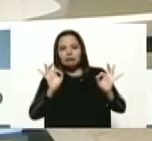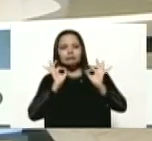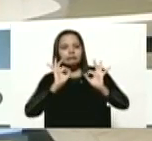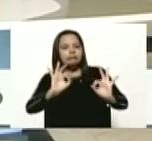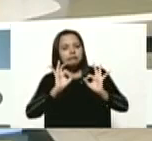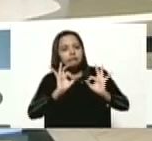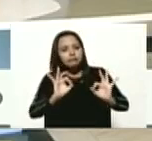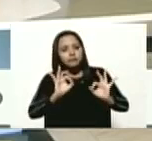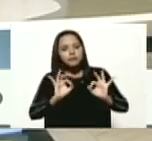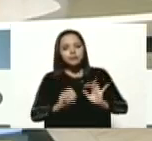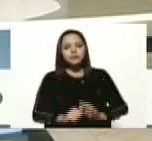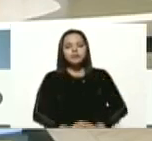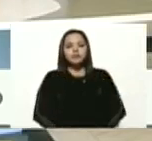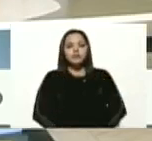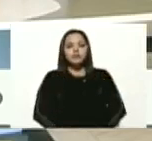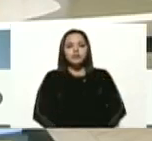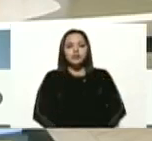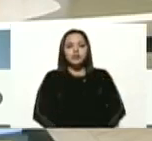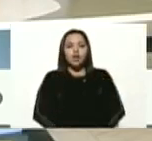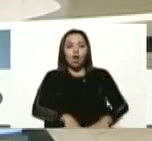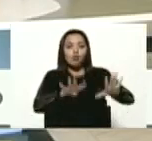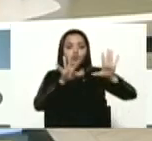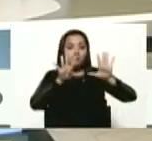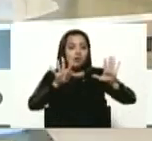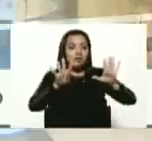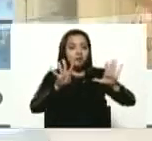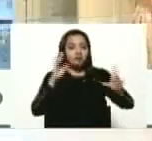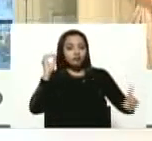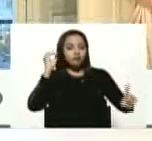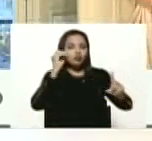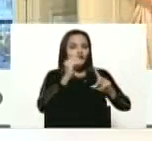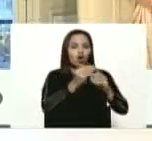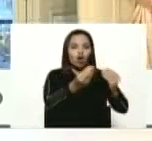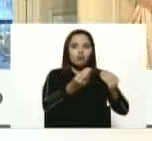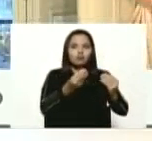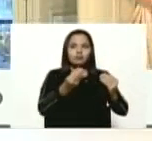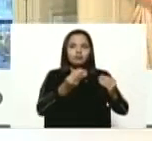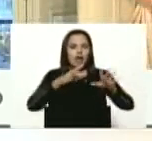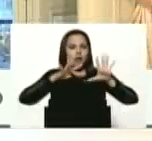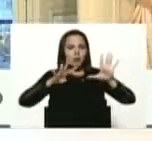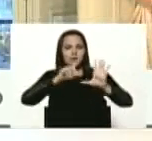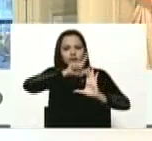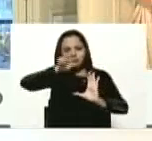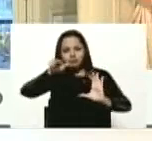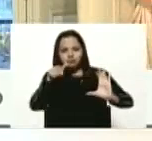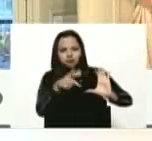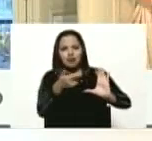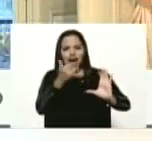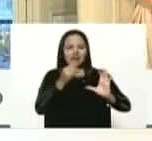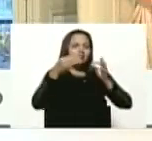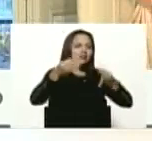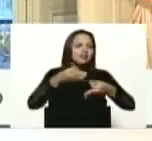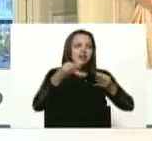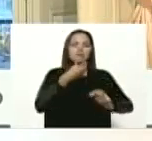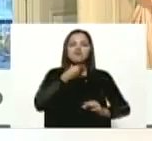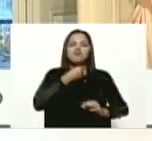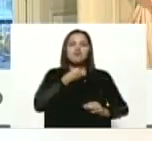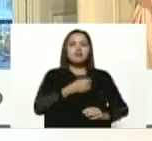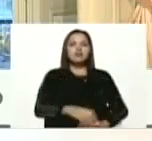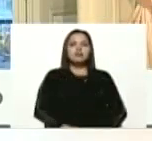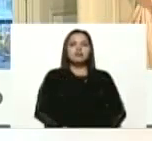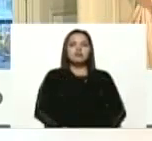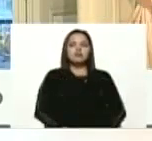al detalle, los 9 vértices. Aquí están los 9 vértices. Siempre me gusta, en